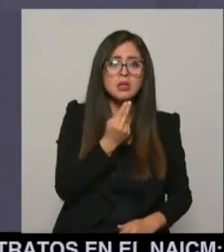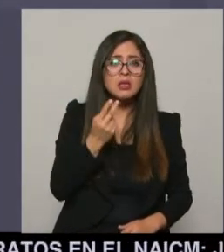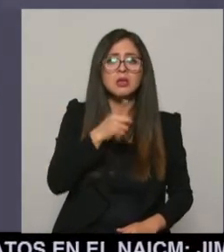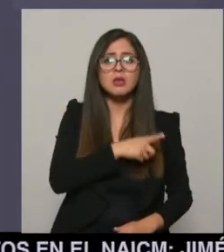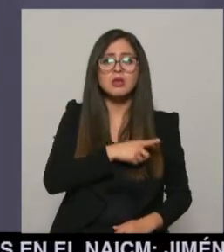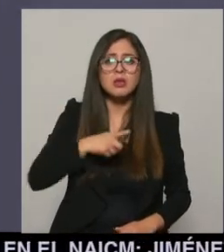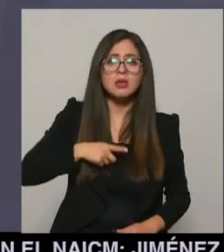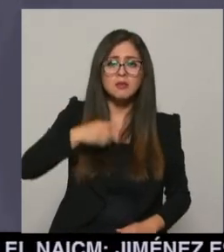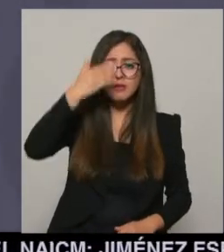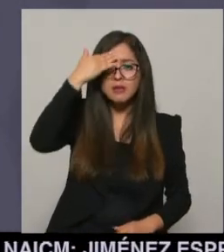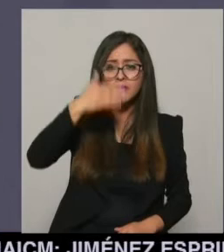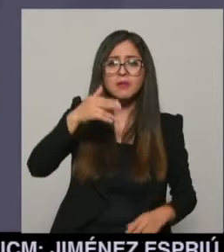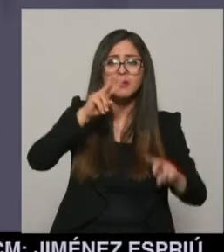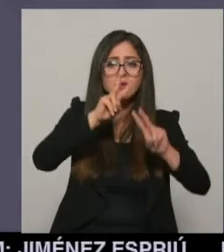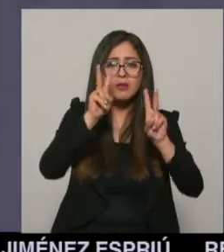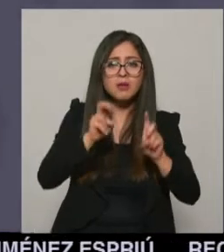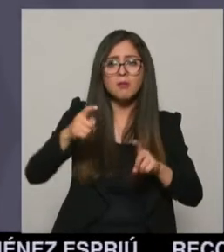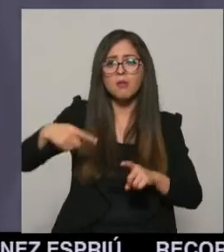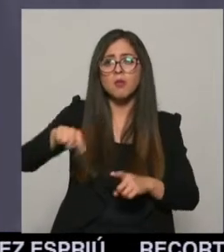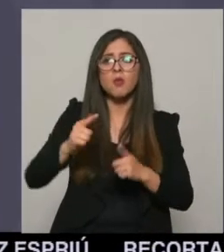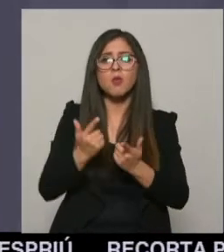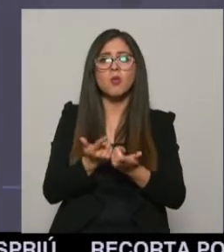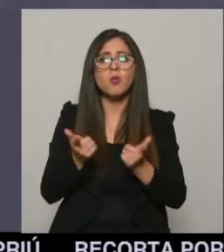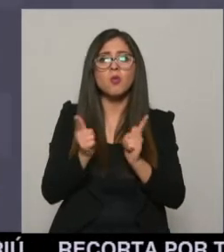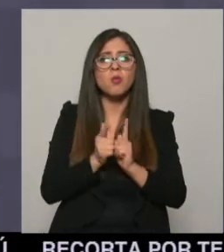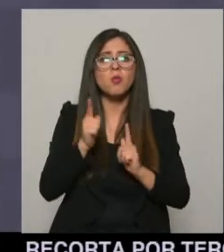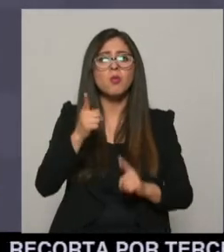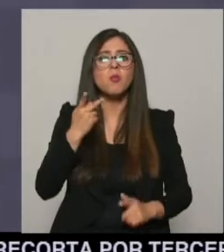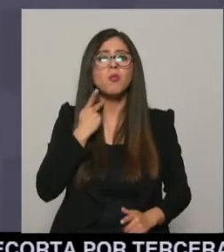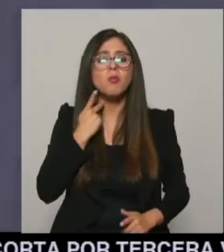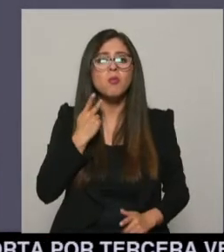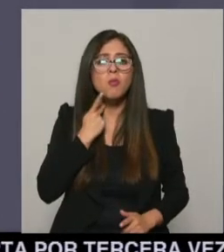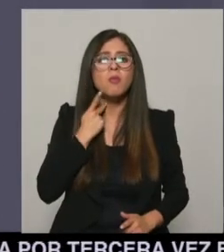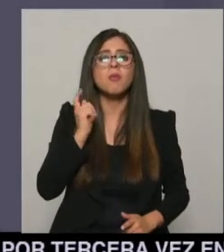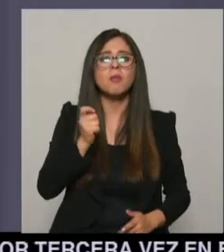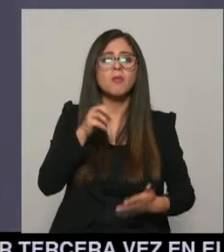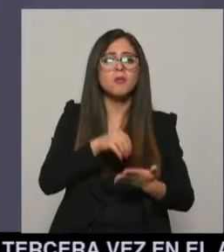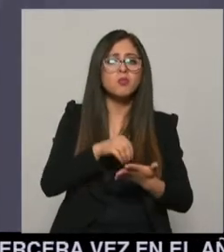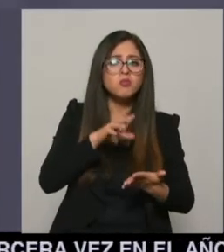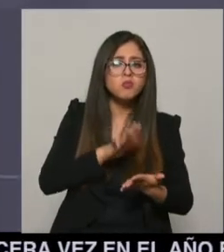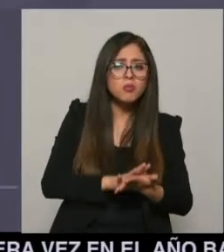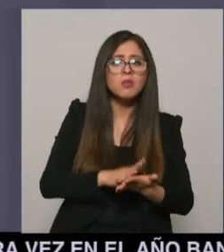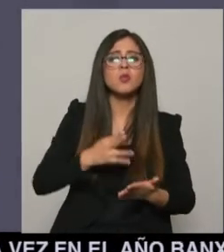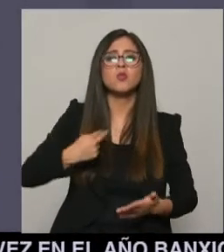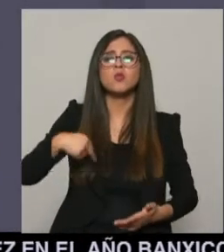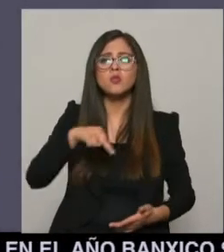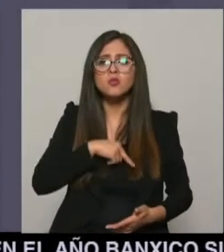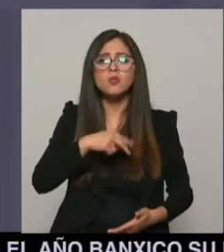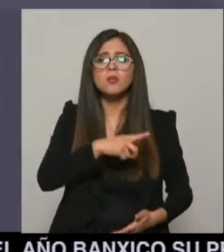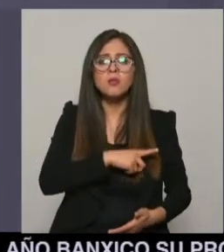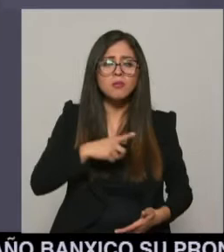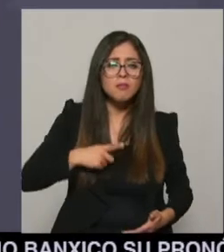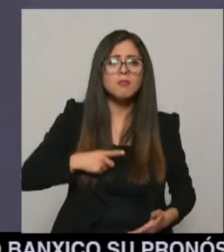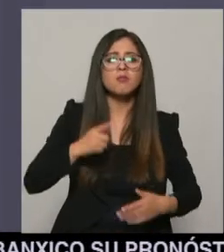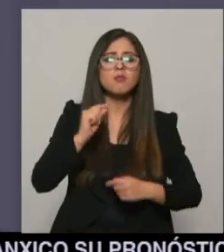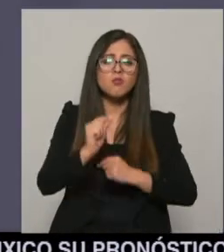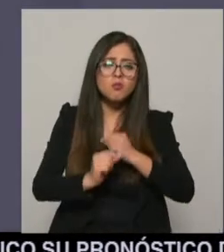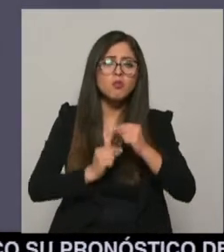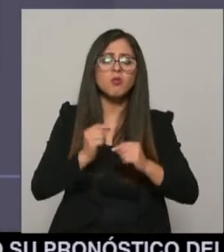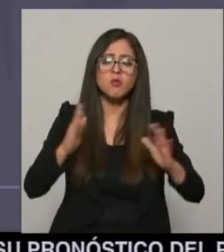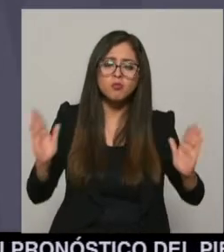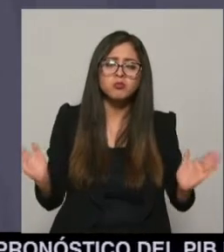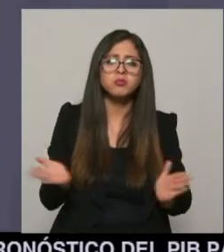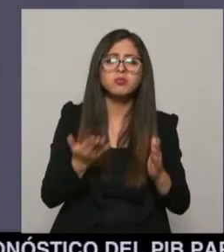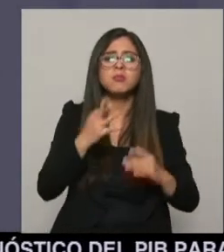oposición, porque tienen que entender, y hay ejemplos positivos de ello, pues que estamos ahí para construir, para mejorar las cosas,